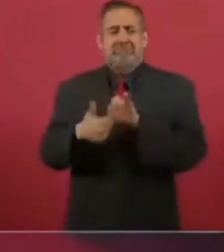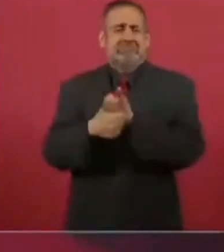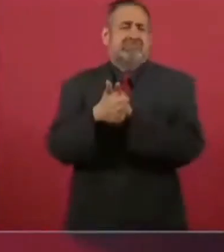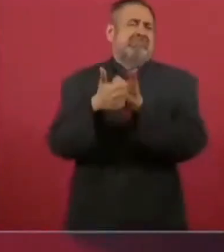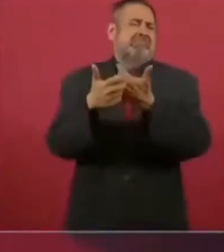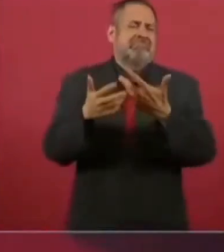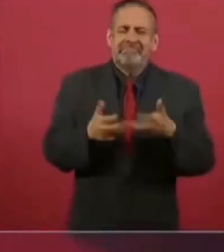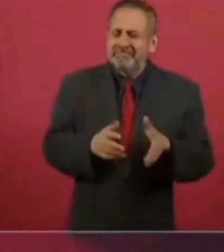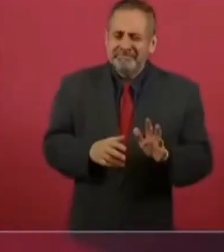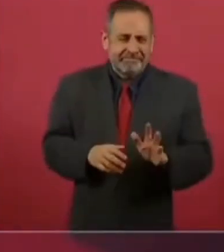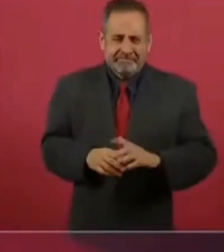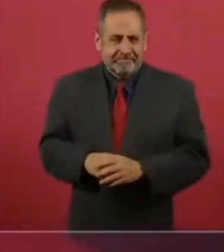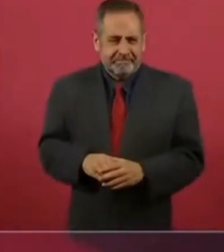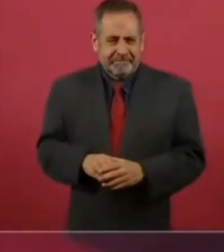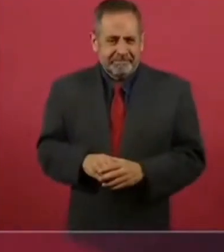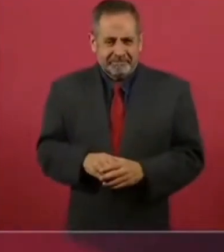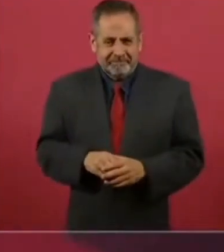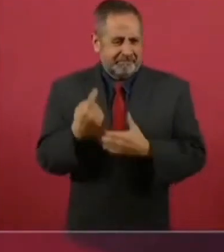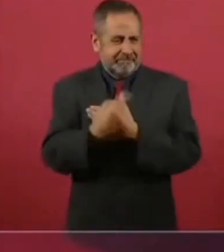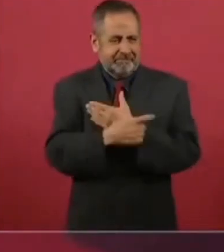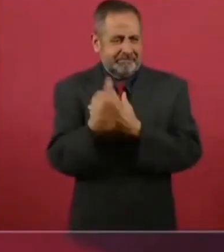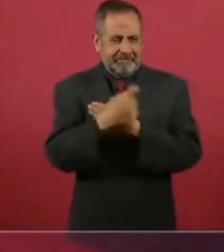Estos servicios